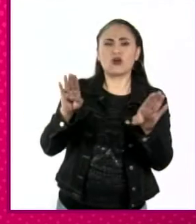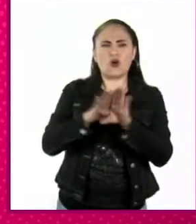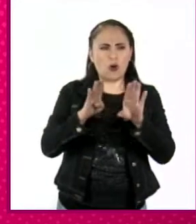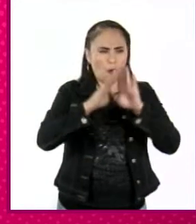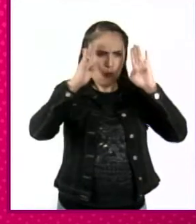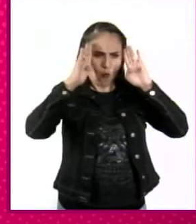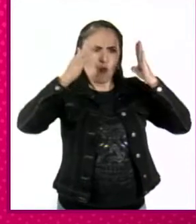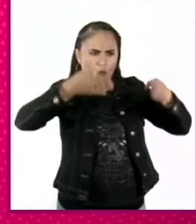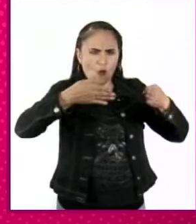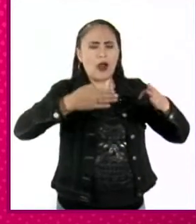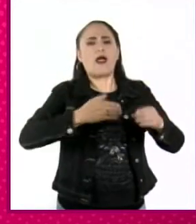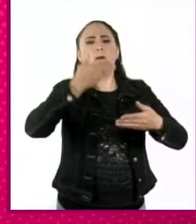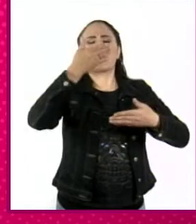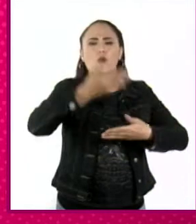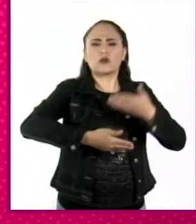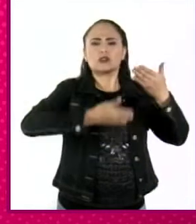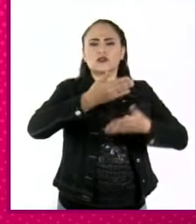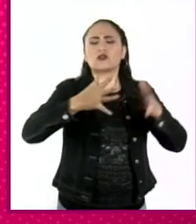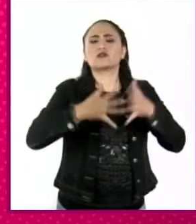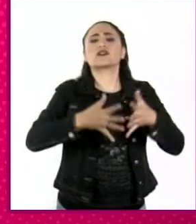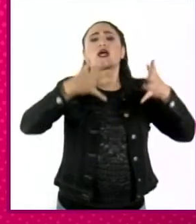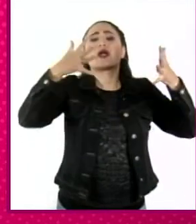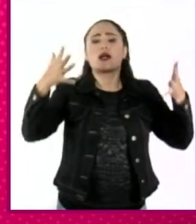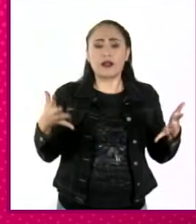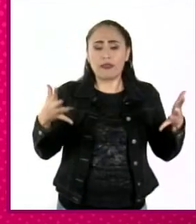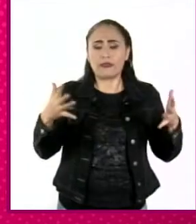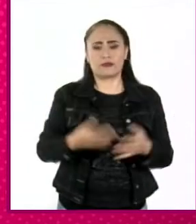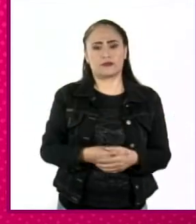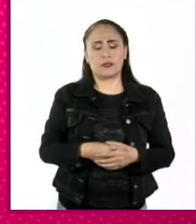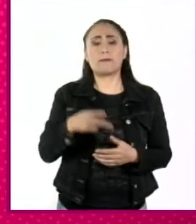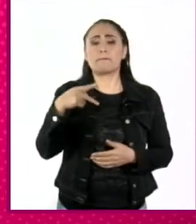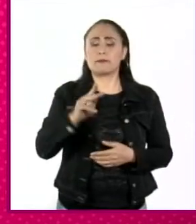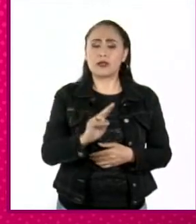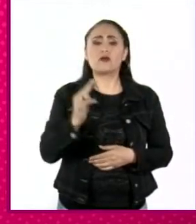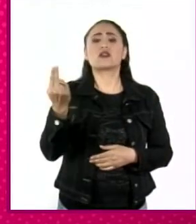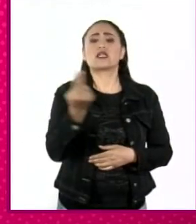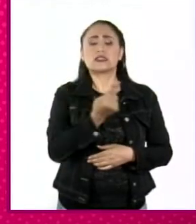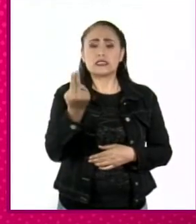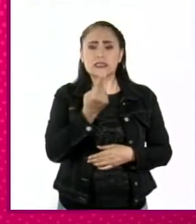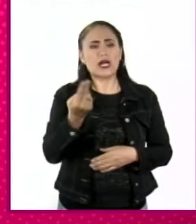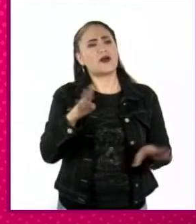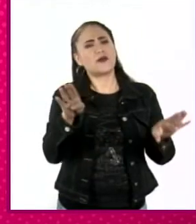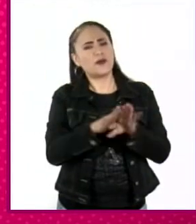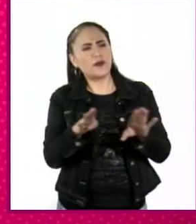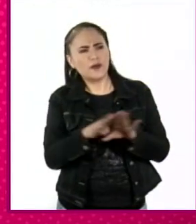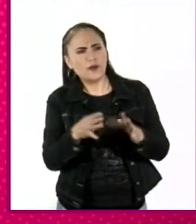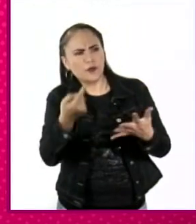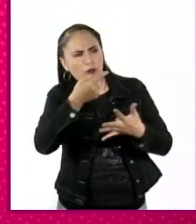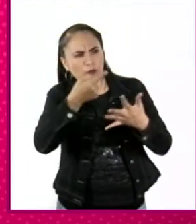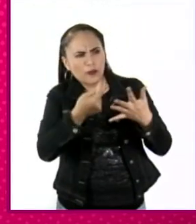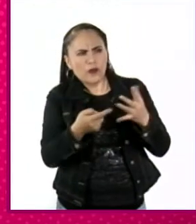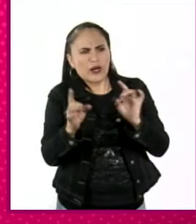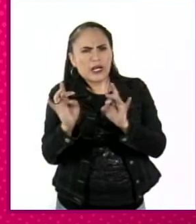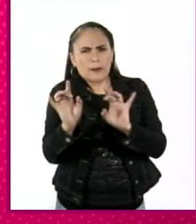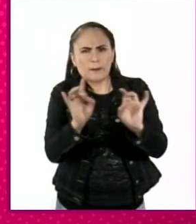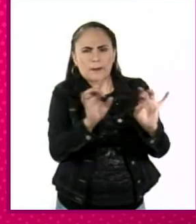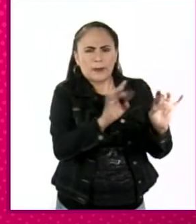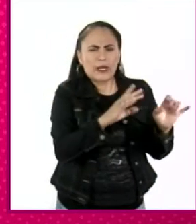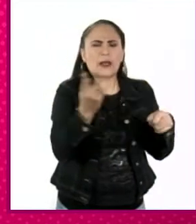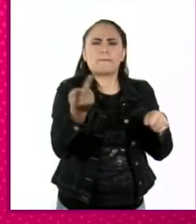procesos. Es importante que conozcamos cómo se desenvolvió, cuál fue el impacto de un proceso